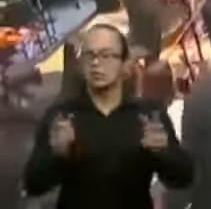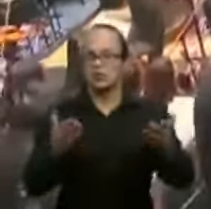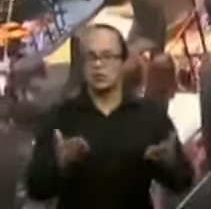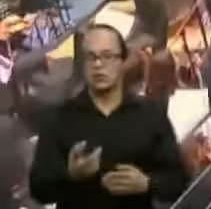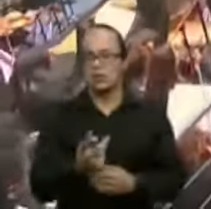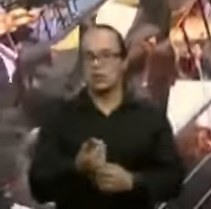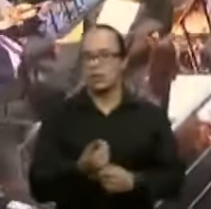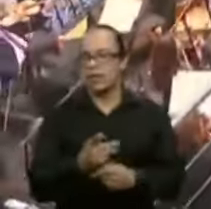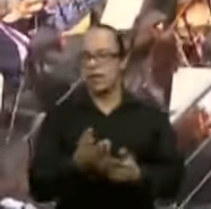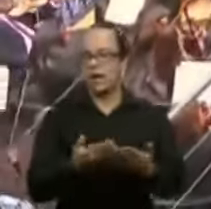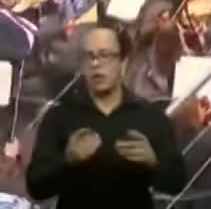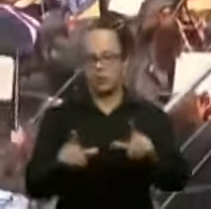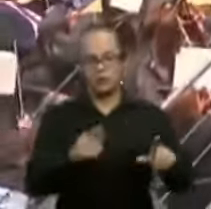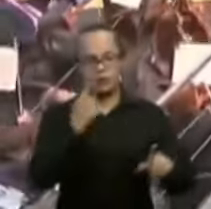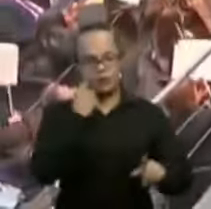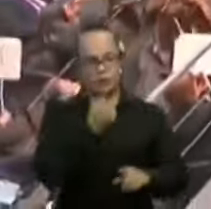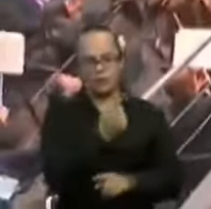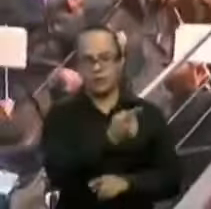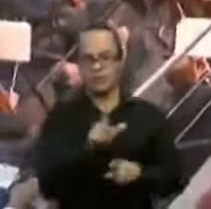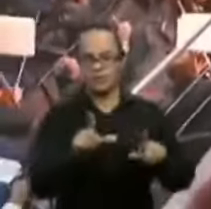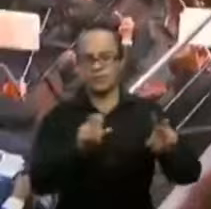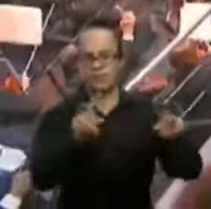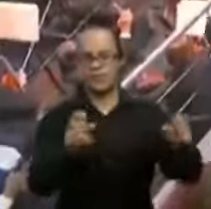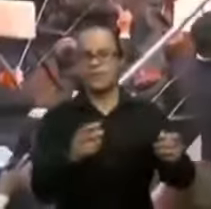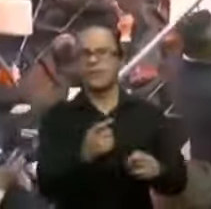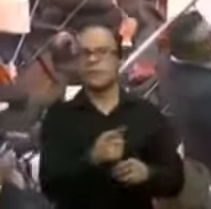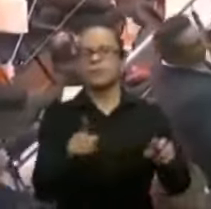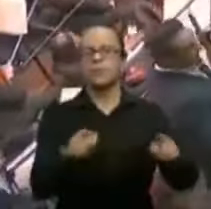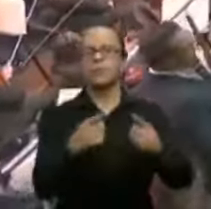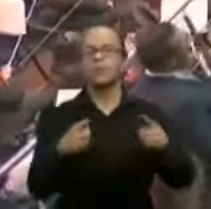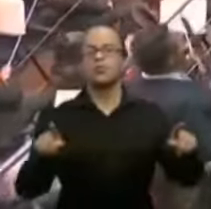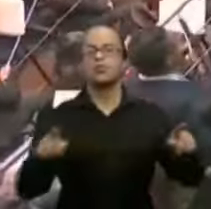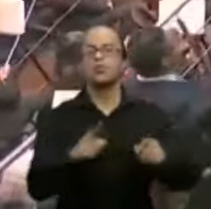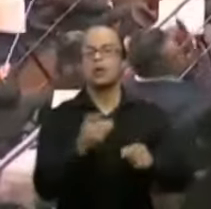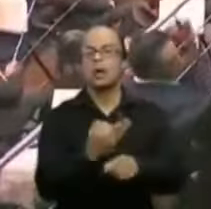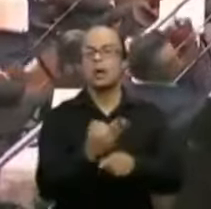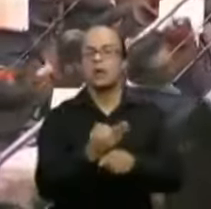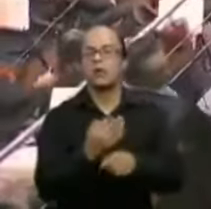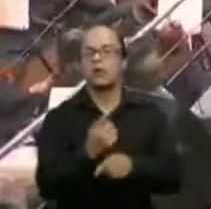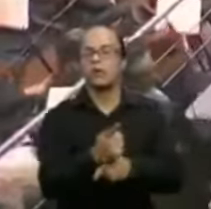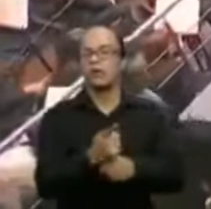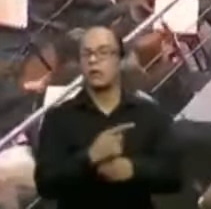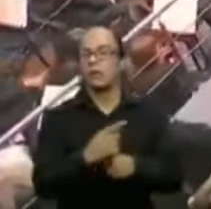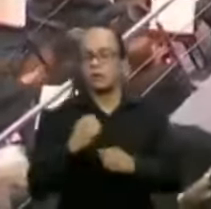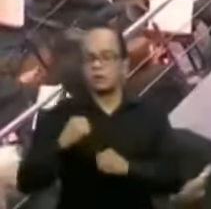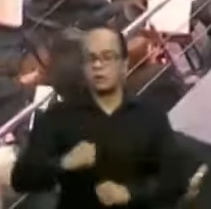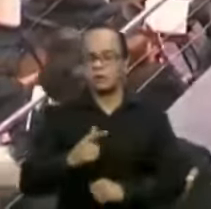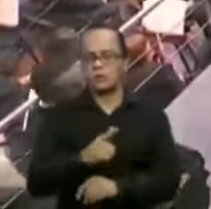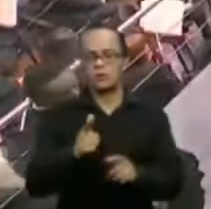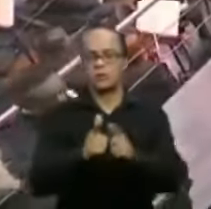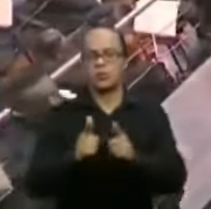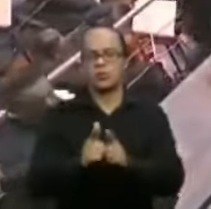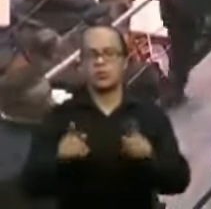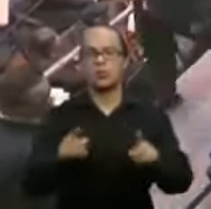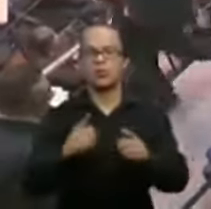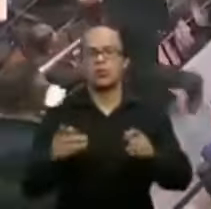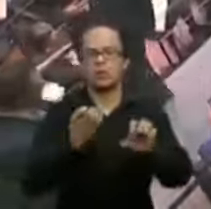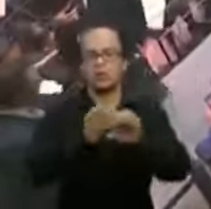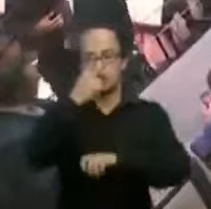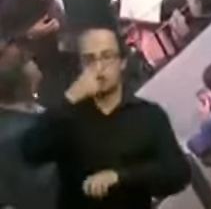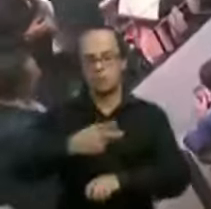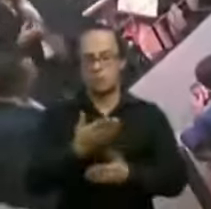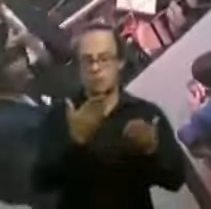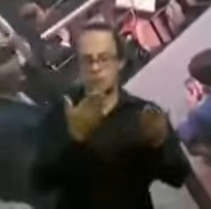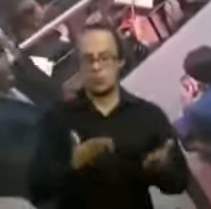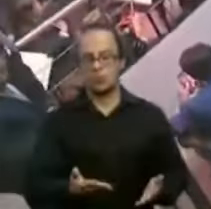los dejamos escuchando con la música que estará pues ya a cargo de la Orquesta Sinfónica del Estado